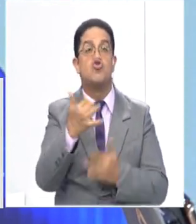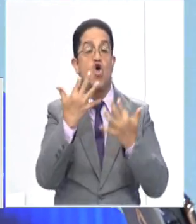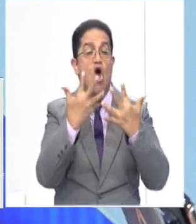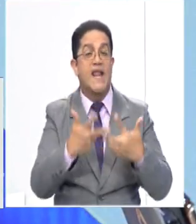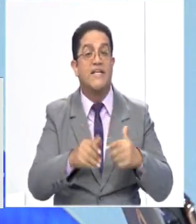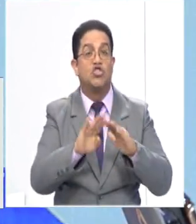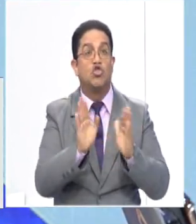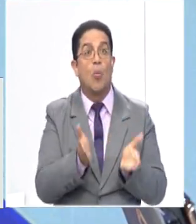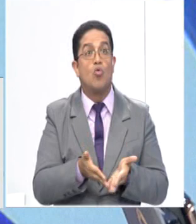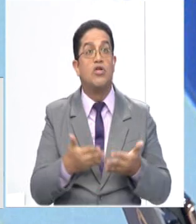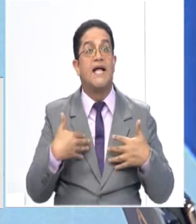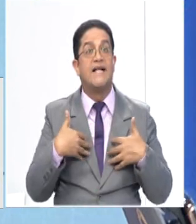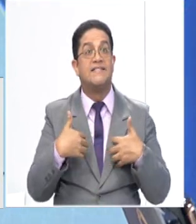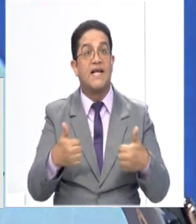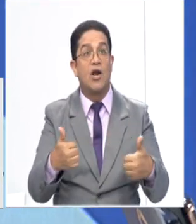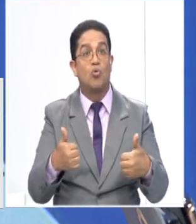debemos